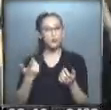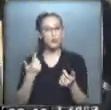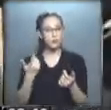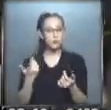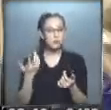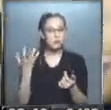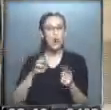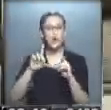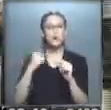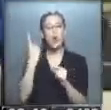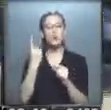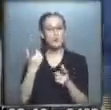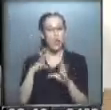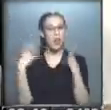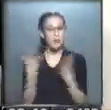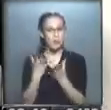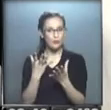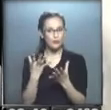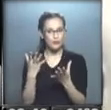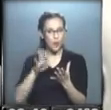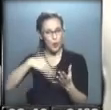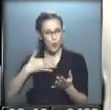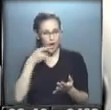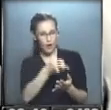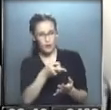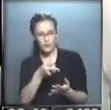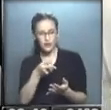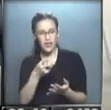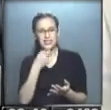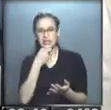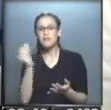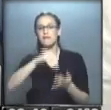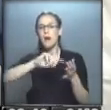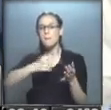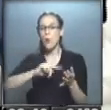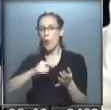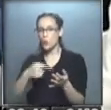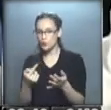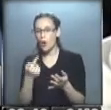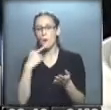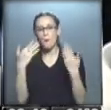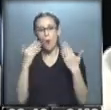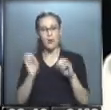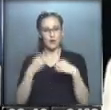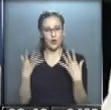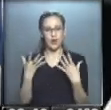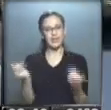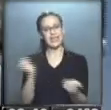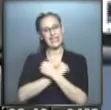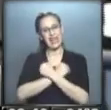hoy, que es el número 1 del mundo. Por lo tanto, si se da con algunos puntos más en otros torneos, puede llegar a superarlo. Lo queremos a